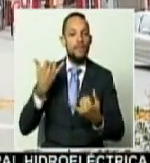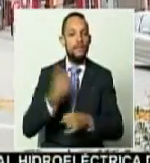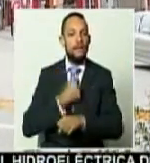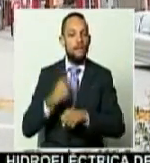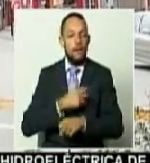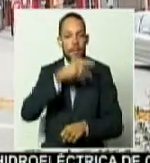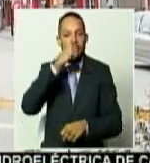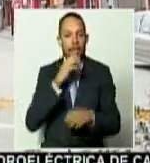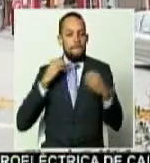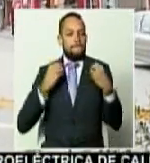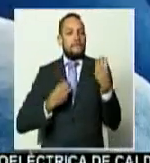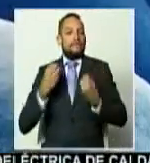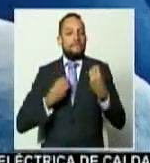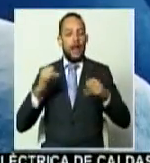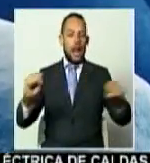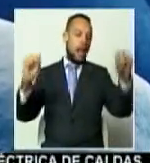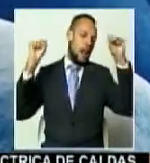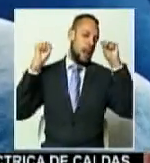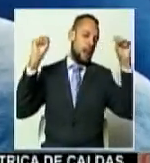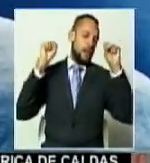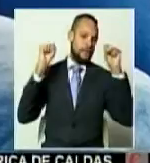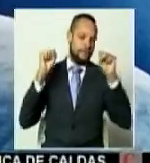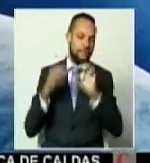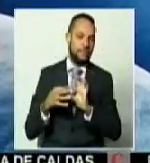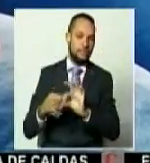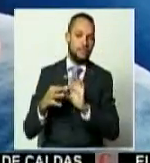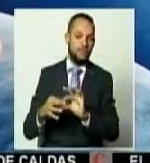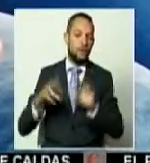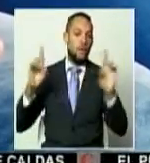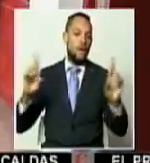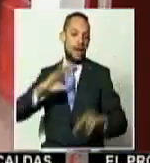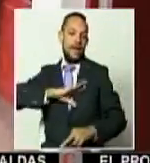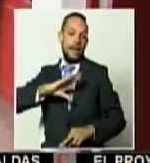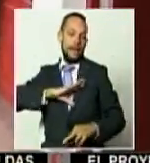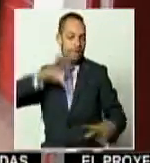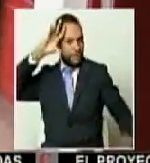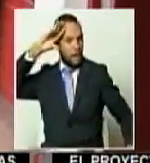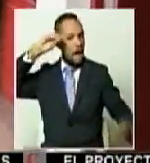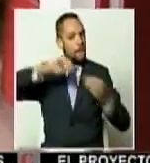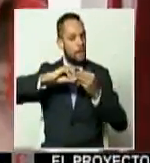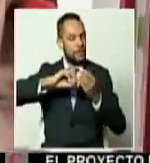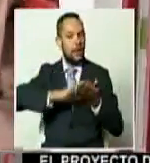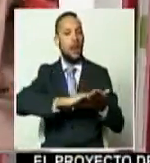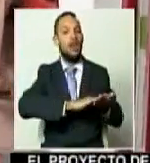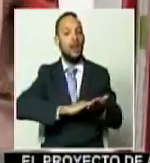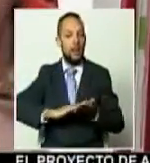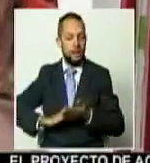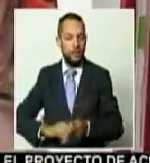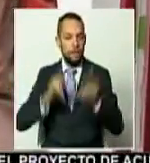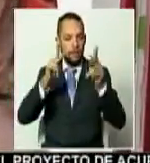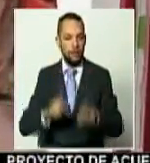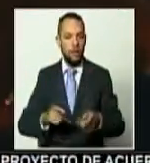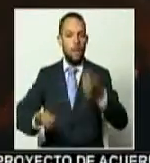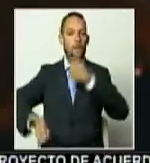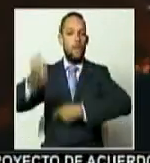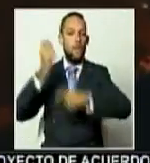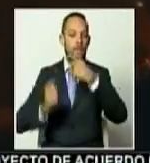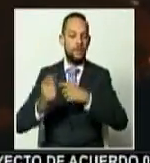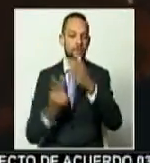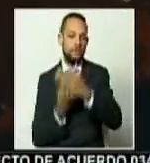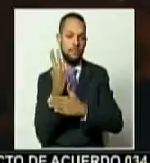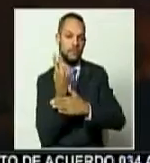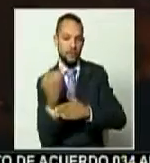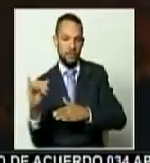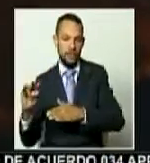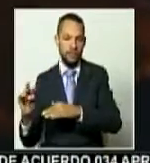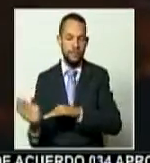se mantendrá indefinidamente. Se espera que el alcalde Juan Alejandro Holguín pueda llegar a un consenso con los comerciantes de Villa María.